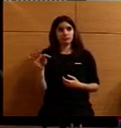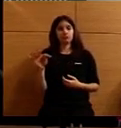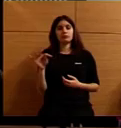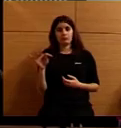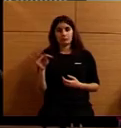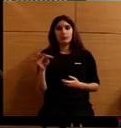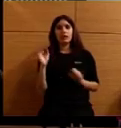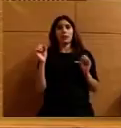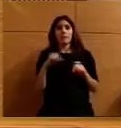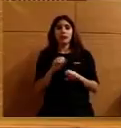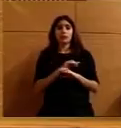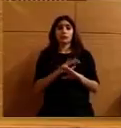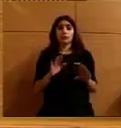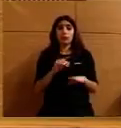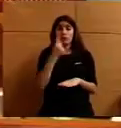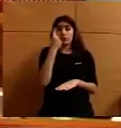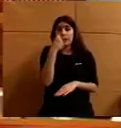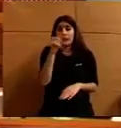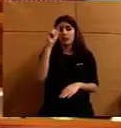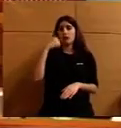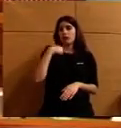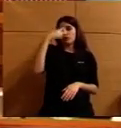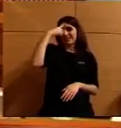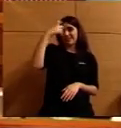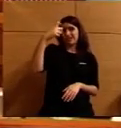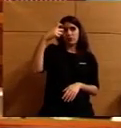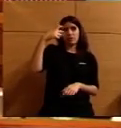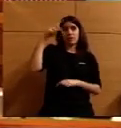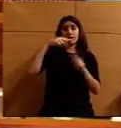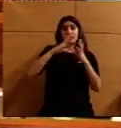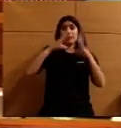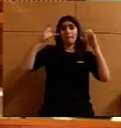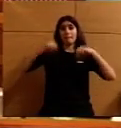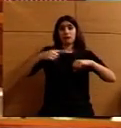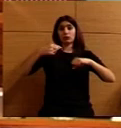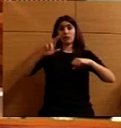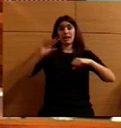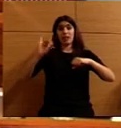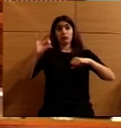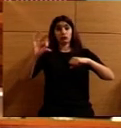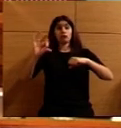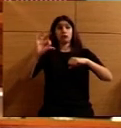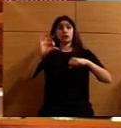Si me dan la palabra, simplemente una anotación. Crec que según el pacto de Gredos,